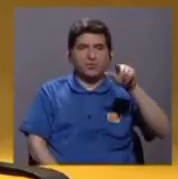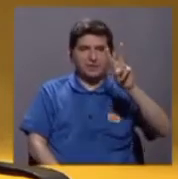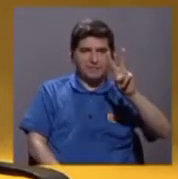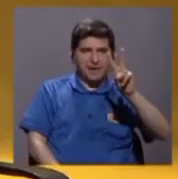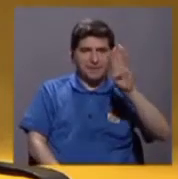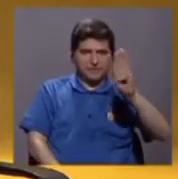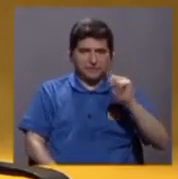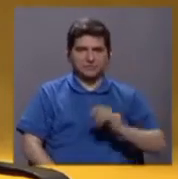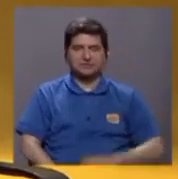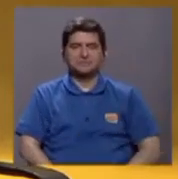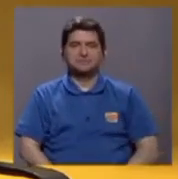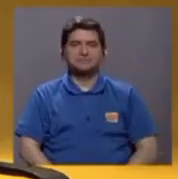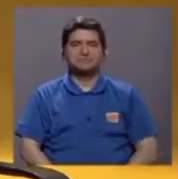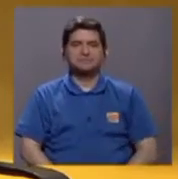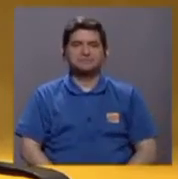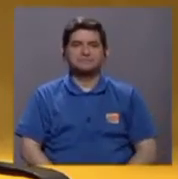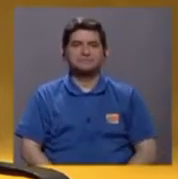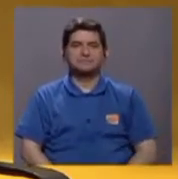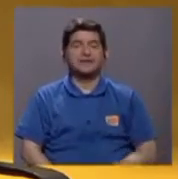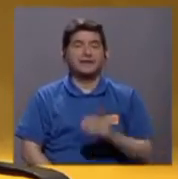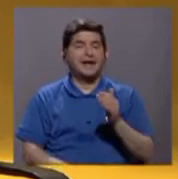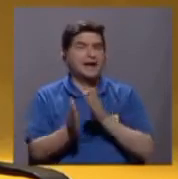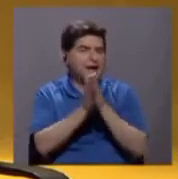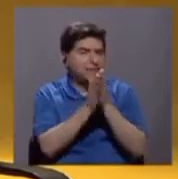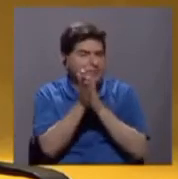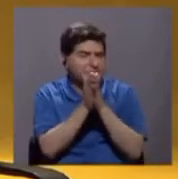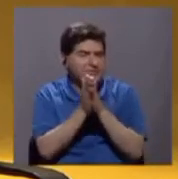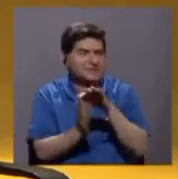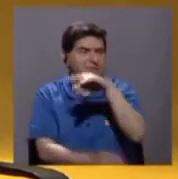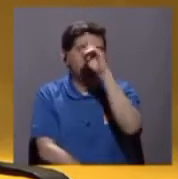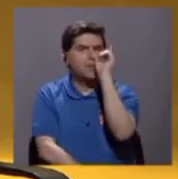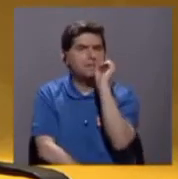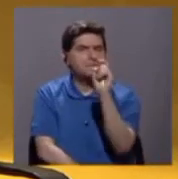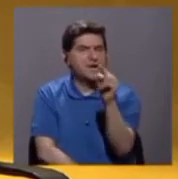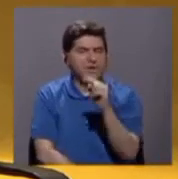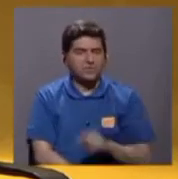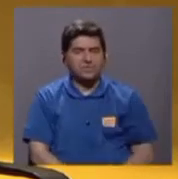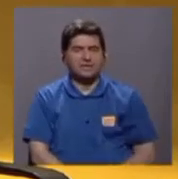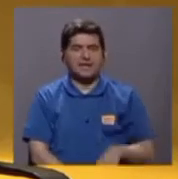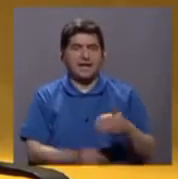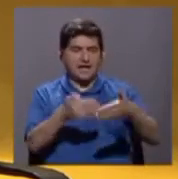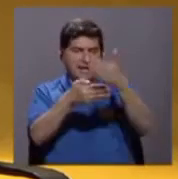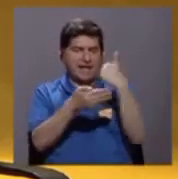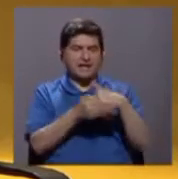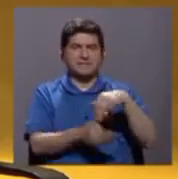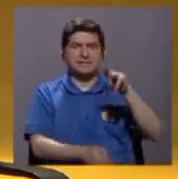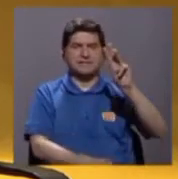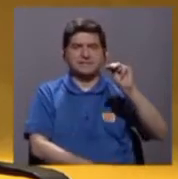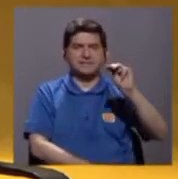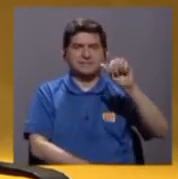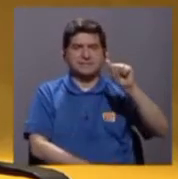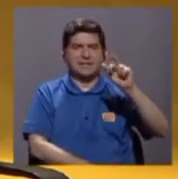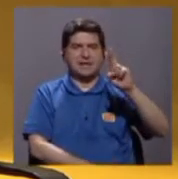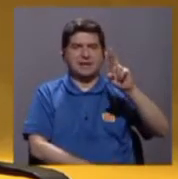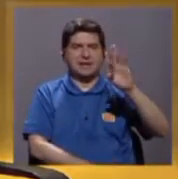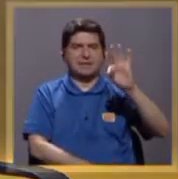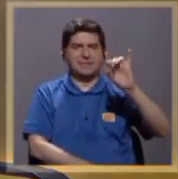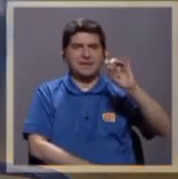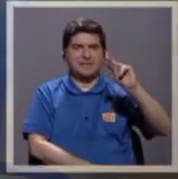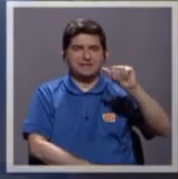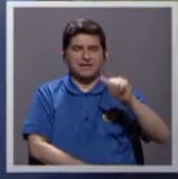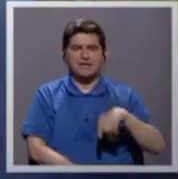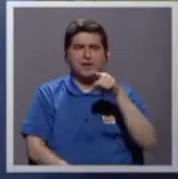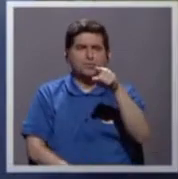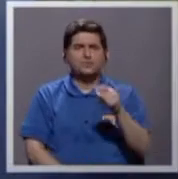Aprovechando, don Gabriel, y esta es una pregunta que le hice a doña Martina, ¿cuándo fue la primera vez que usted oyó